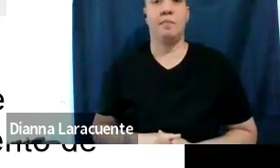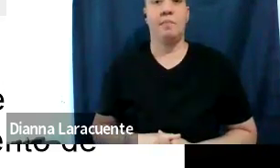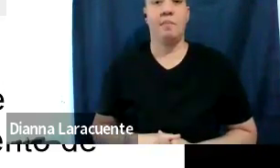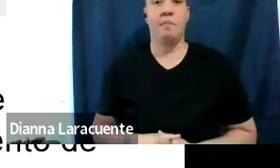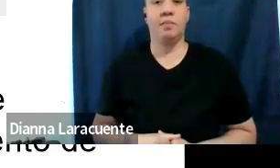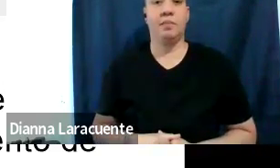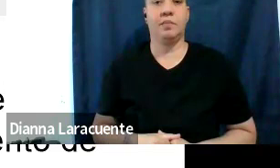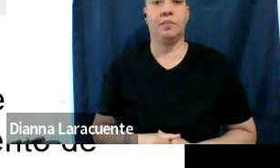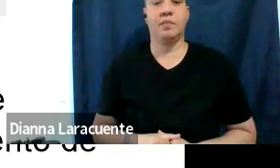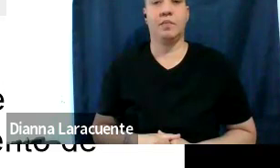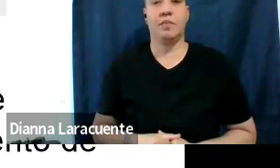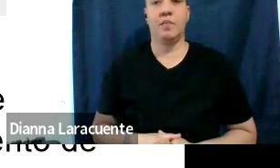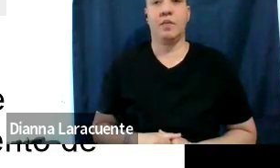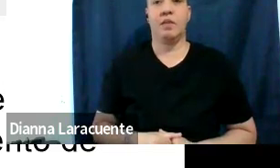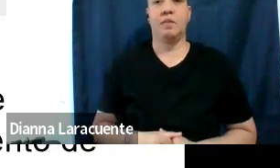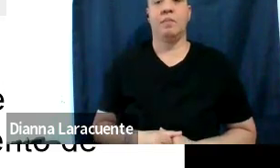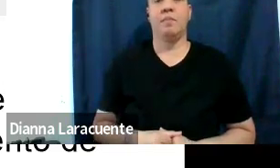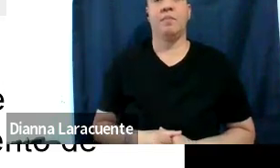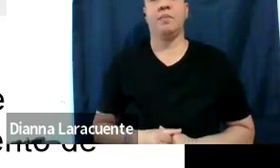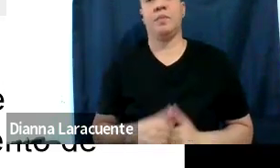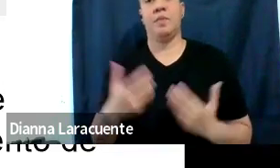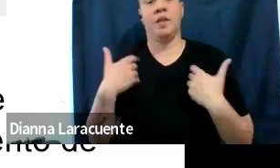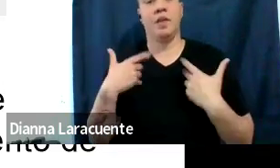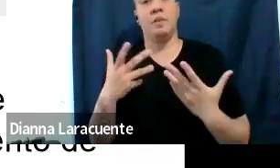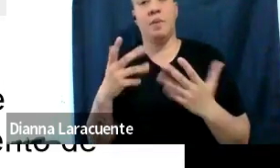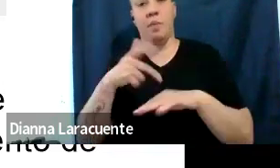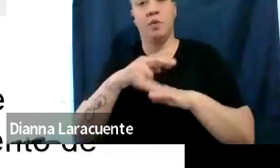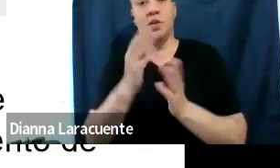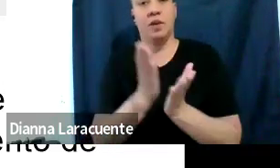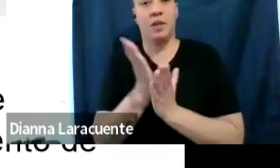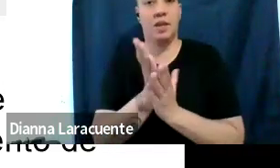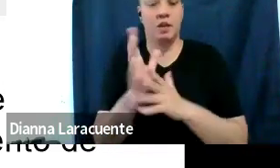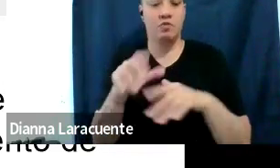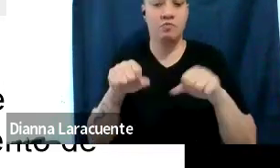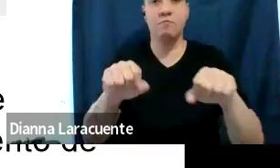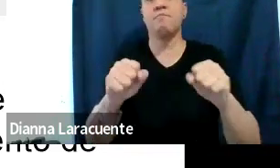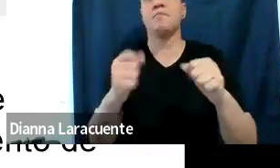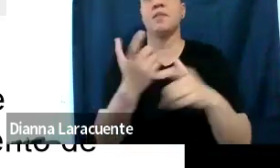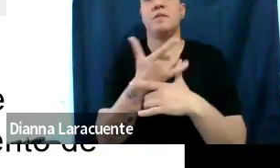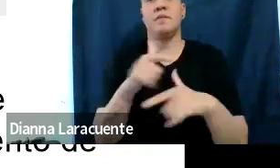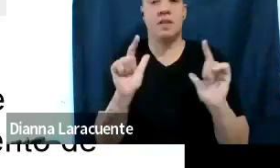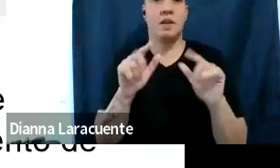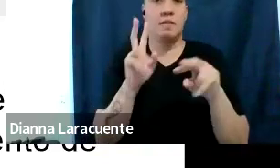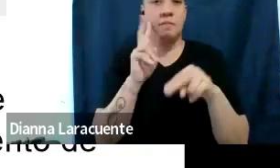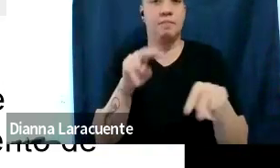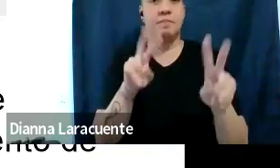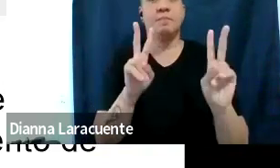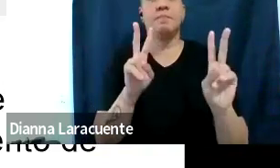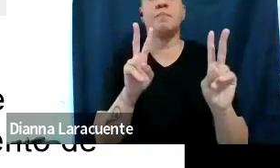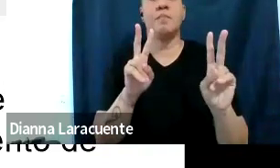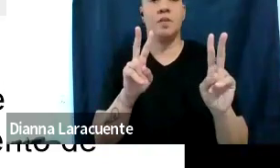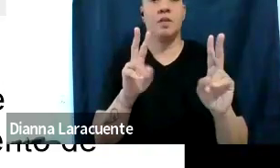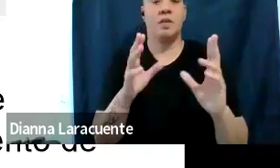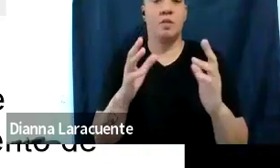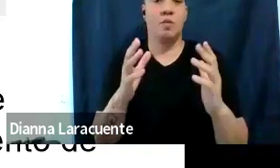más inquebrantable voluntad de obtener para Puerto Rico derechos y libertades a los que debía aspirar, teniendo en